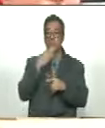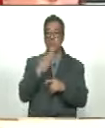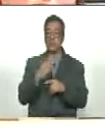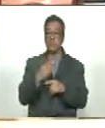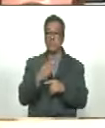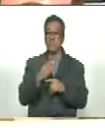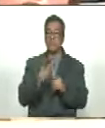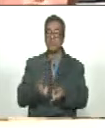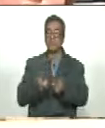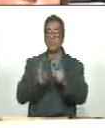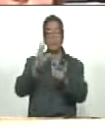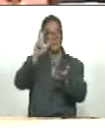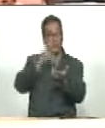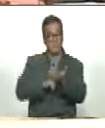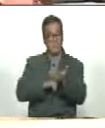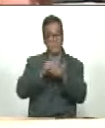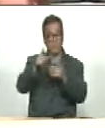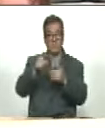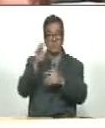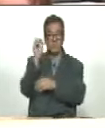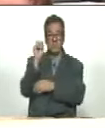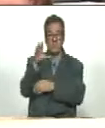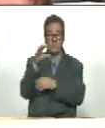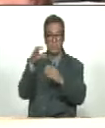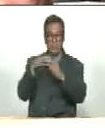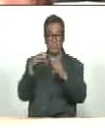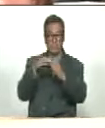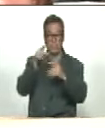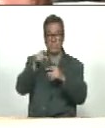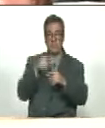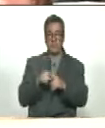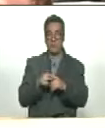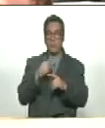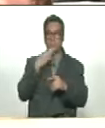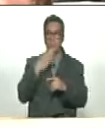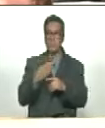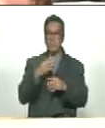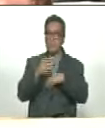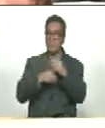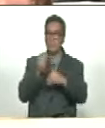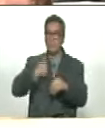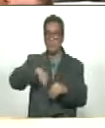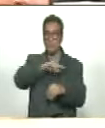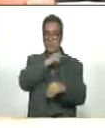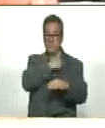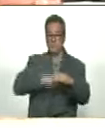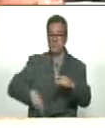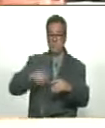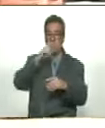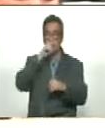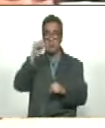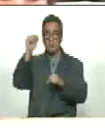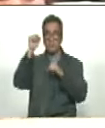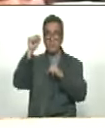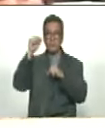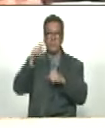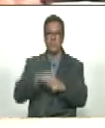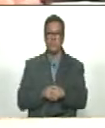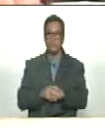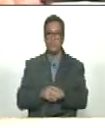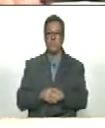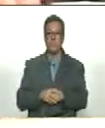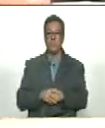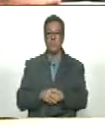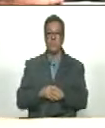solicitar la aprobación de este Parlamento para la solicitud que ha hecho nuestro presidente Nicolás Maduro Moros